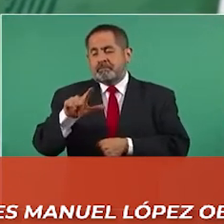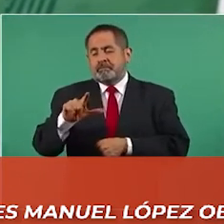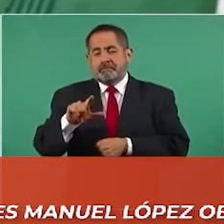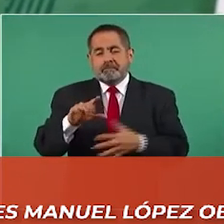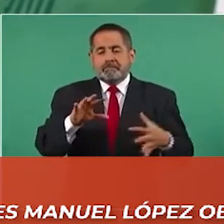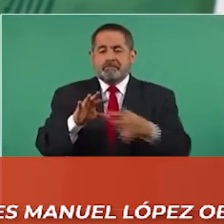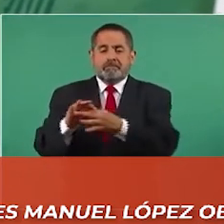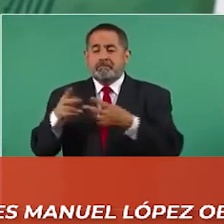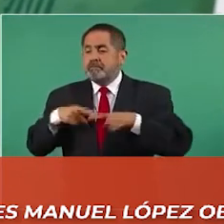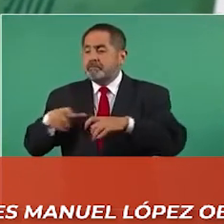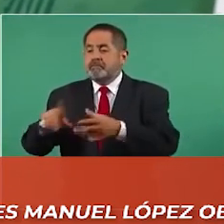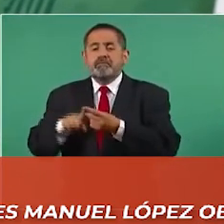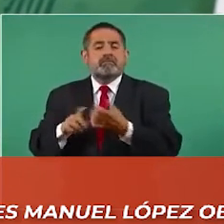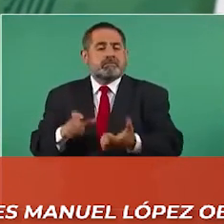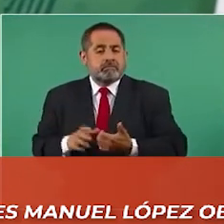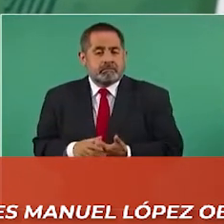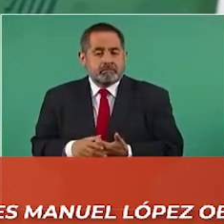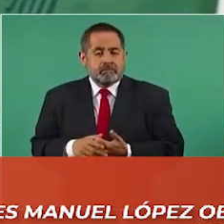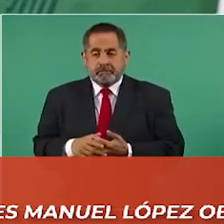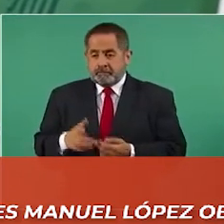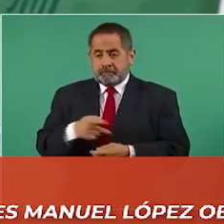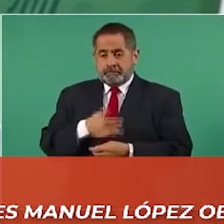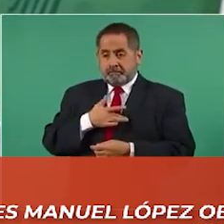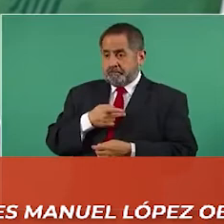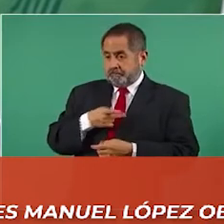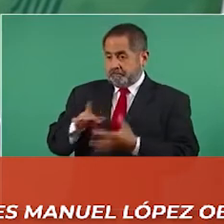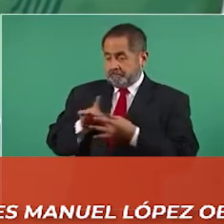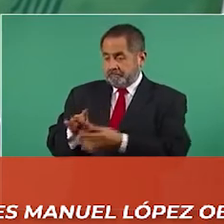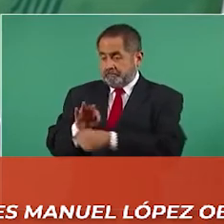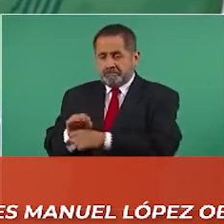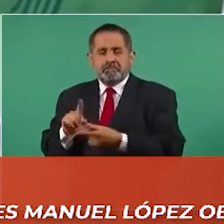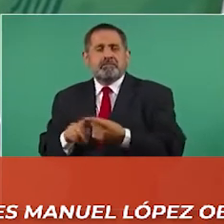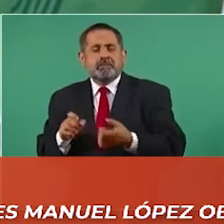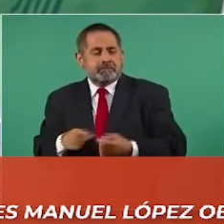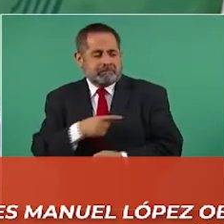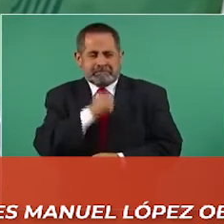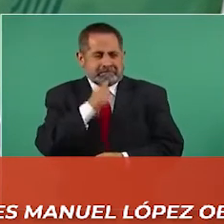vinculada al pueblo, a los pobres.